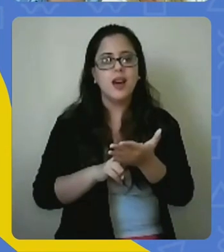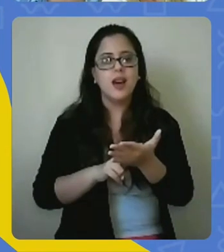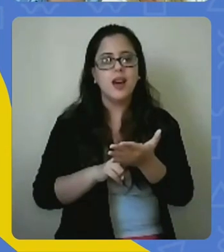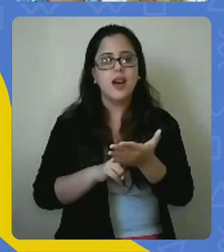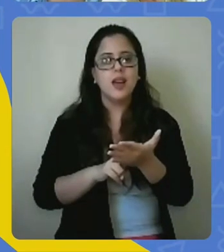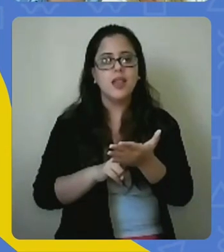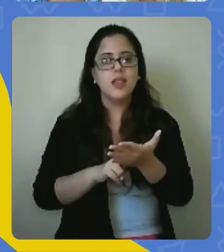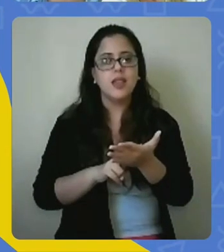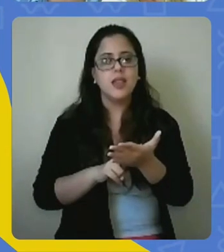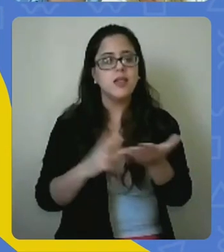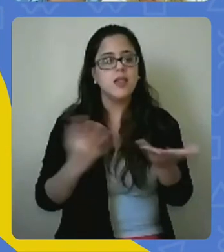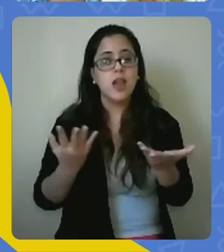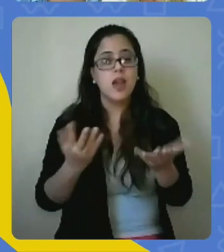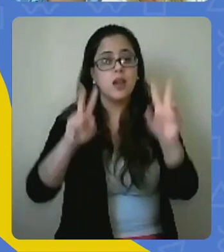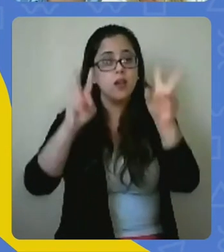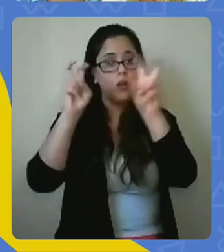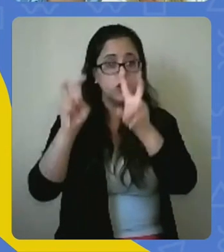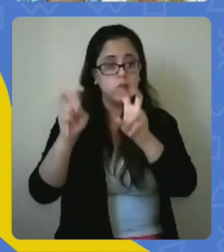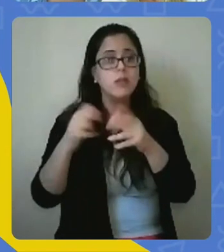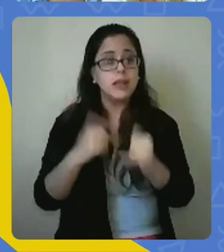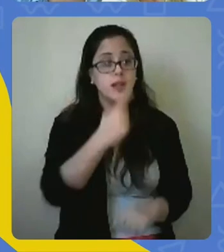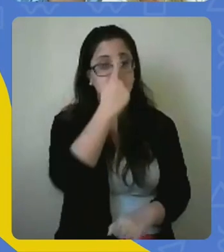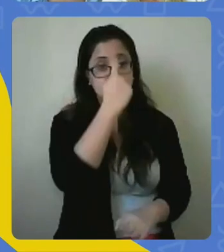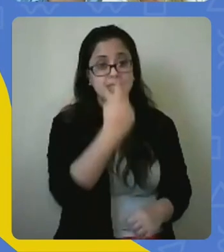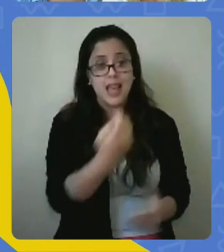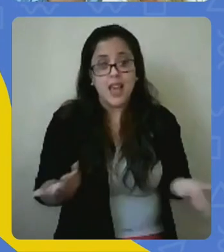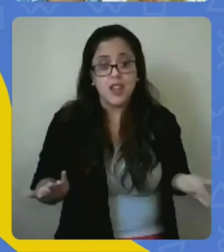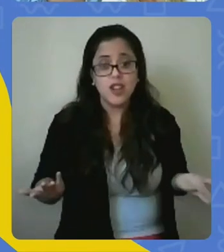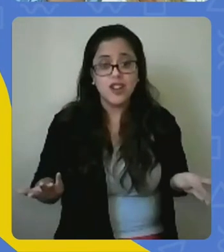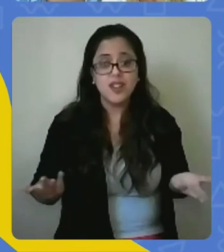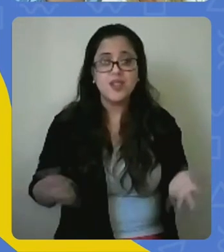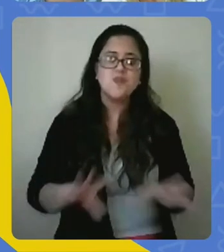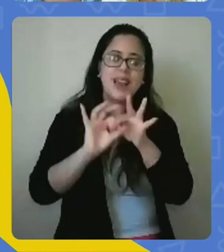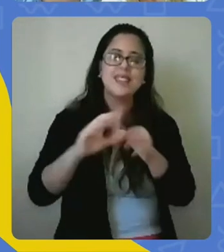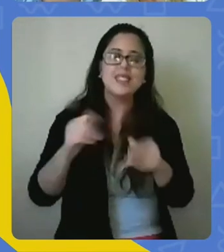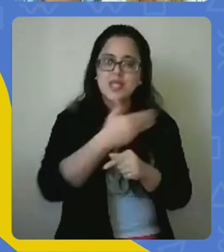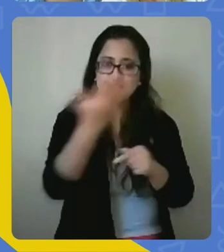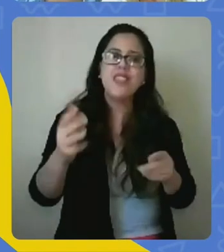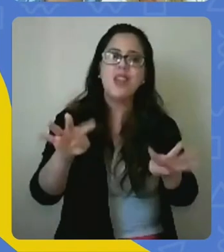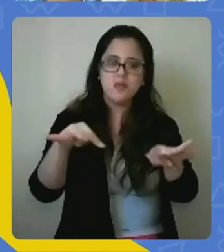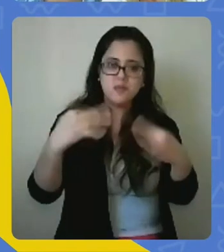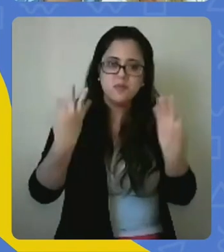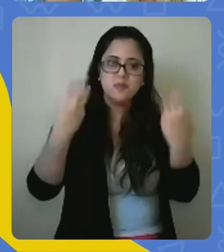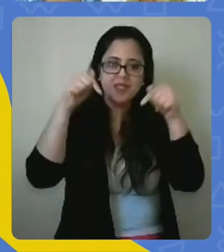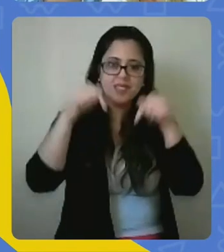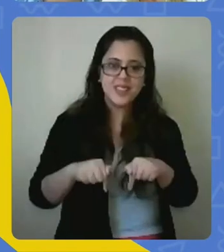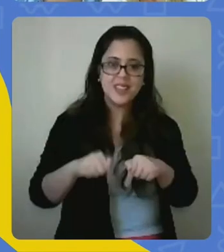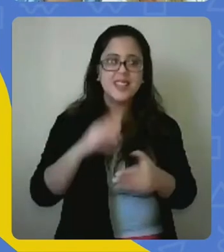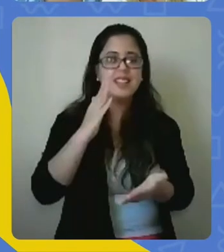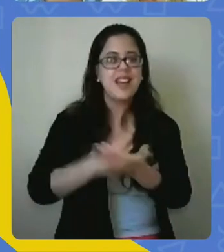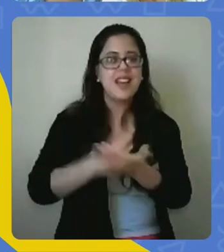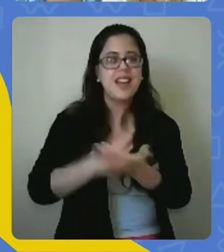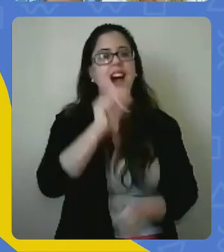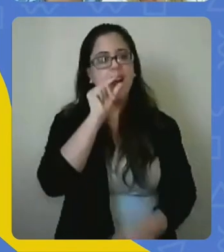una cosa tremendamente seria. Entonces, agradecerles que estén acá, y hasta muy pronto.